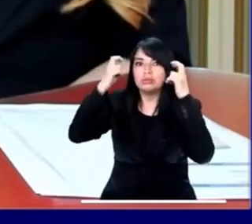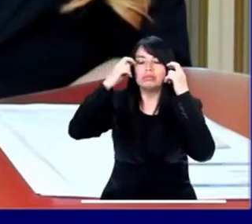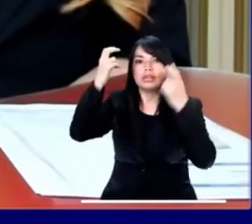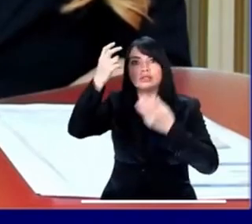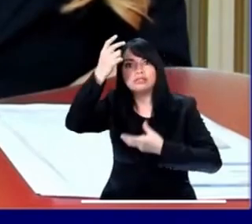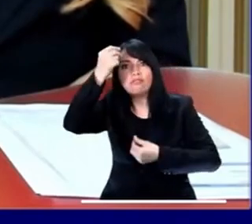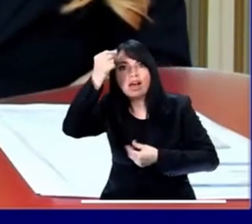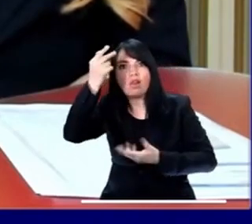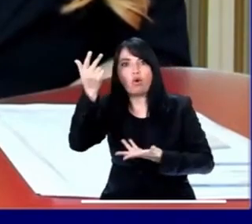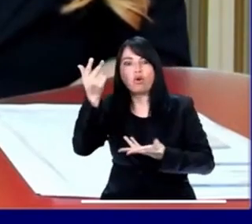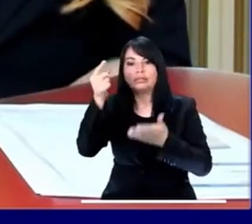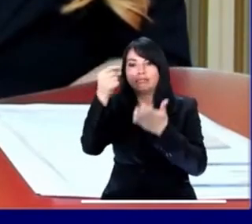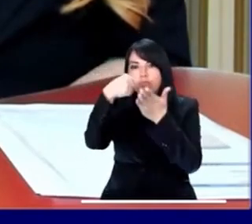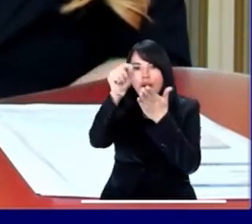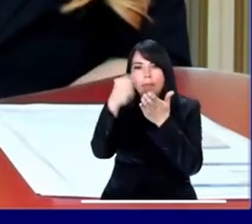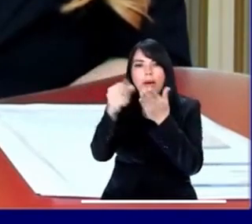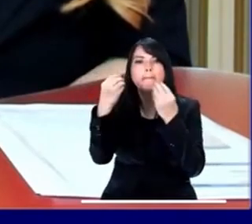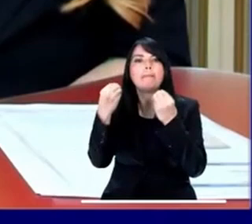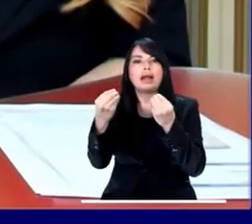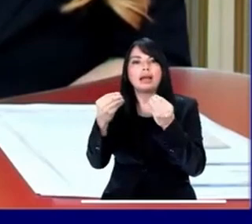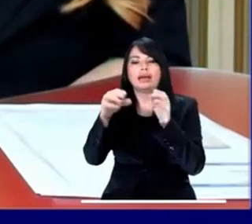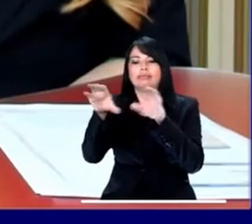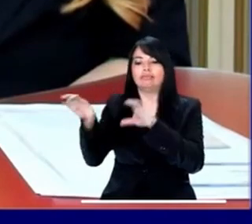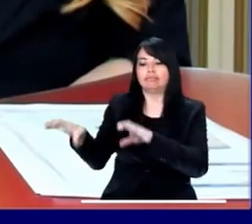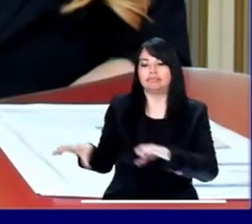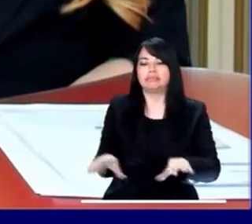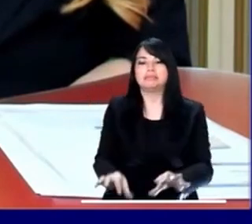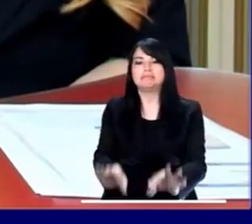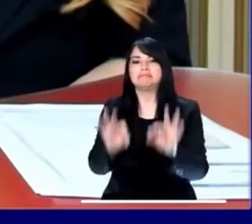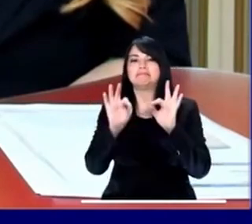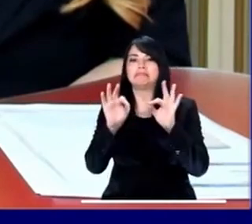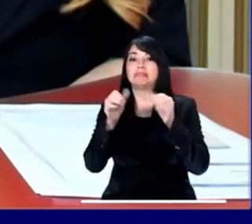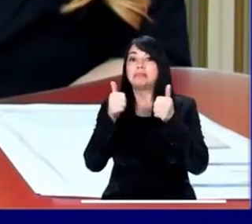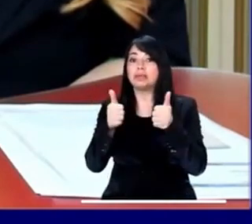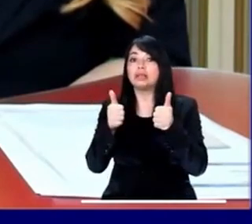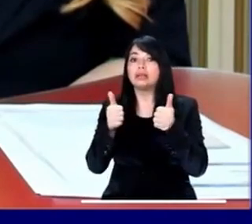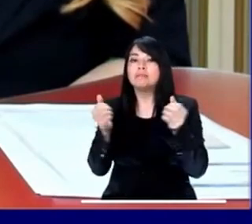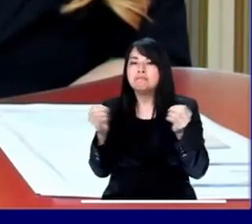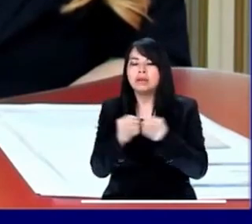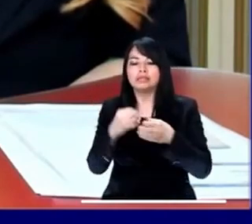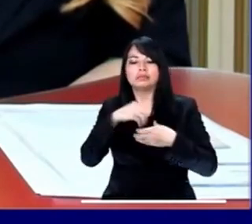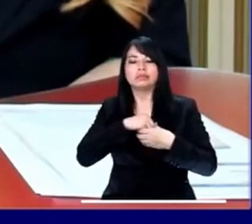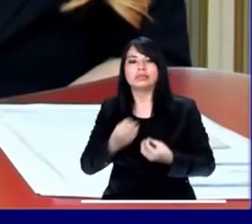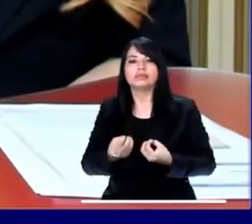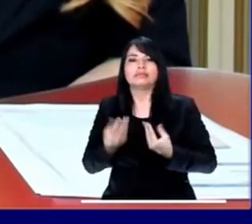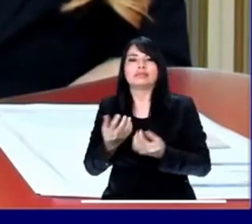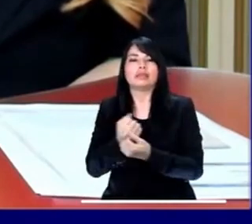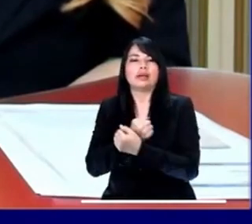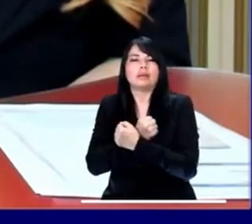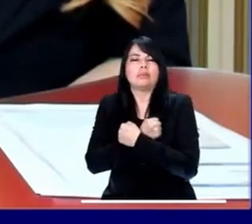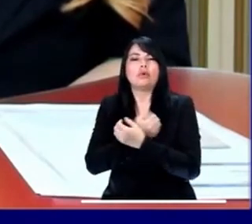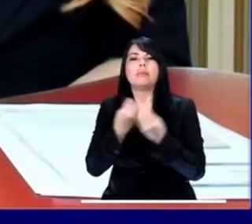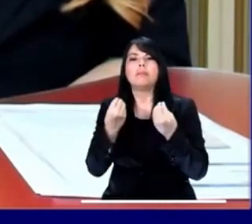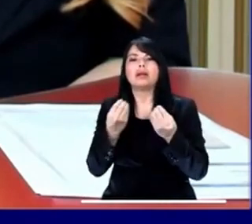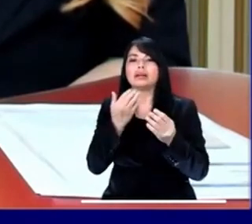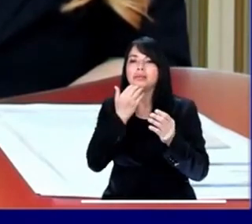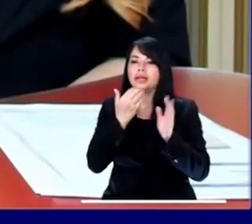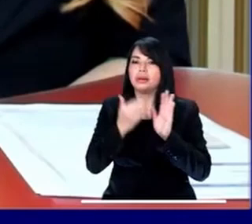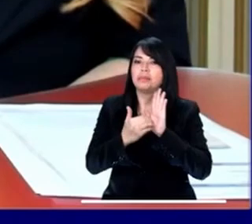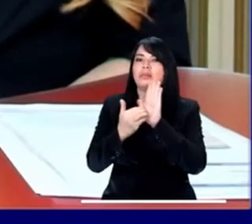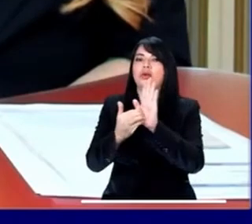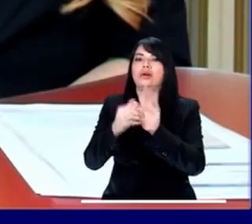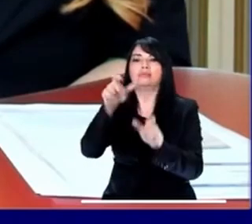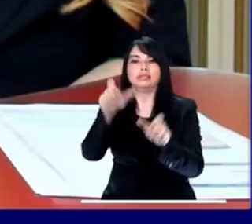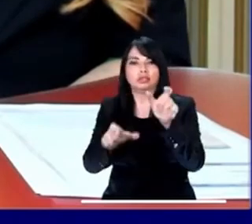hagan las cosas bien, con mucho amor, para que sean ejemplo a otros. Felicito también a todos los directores